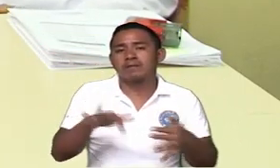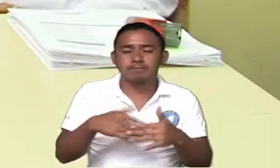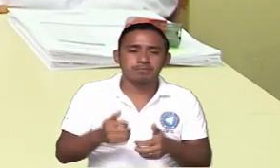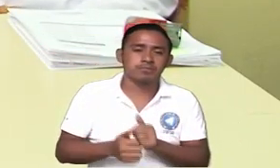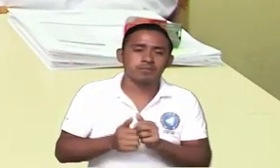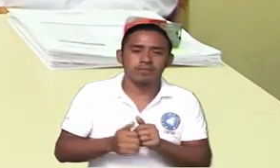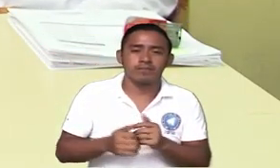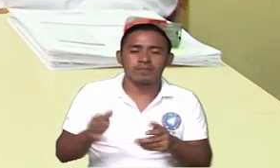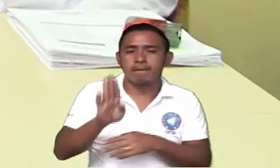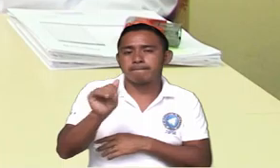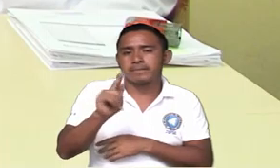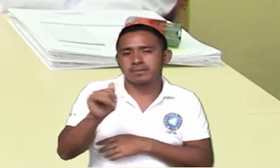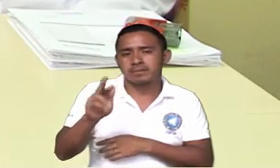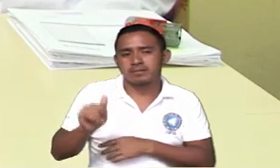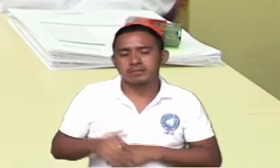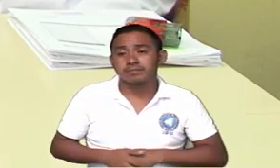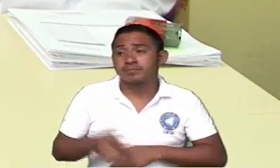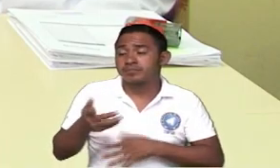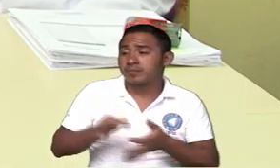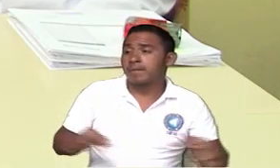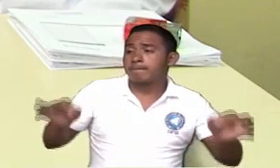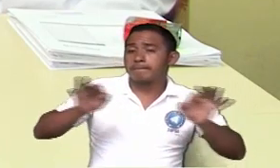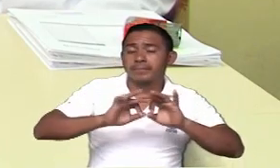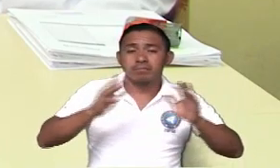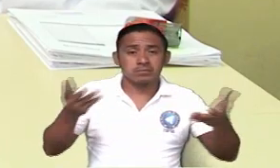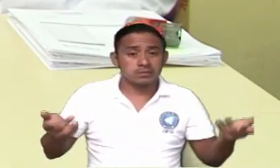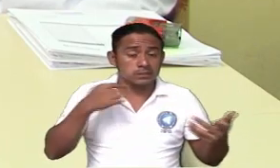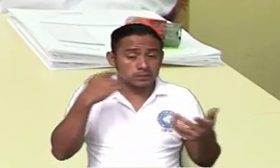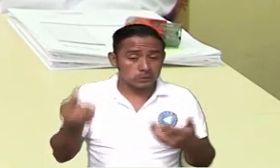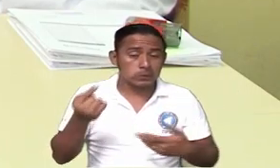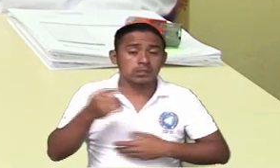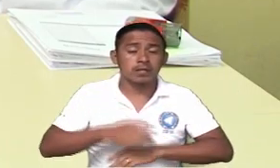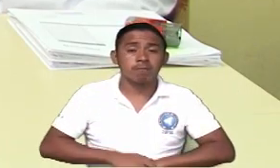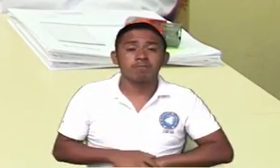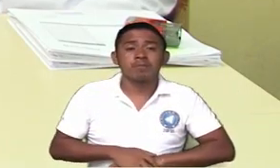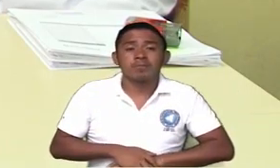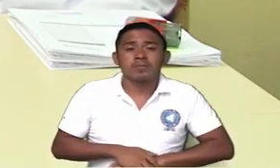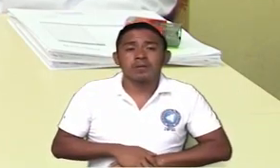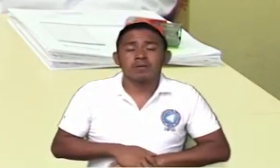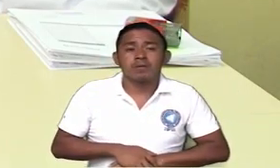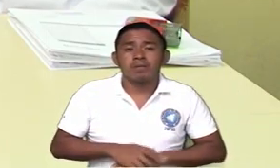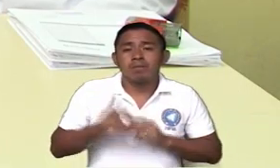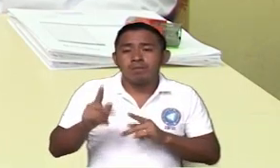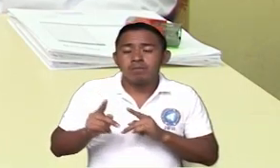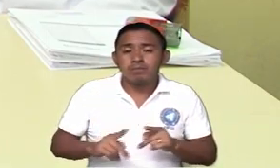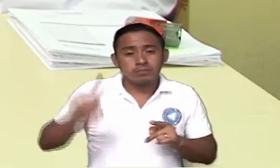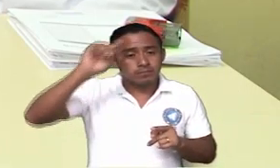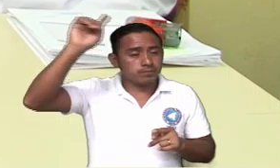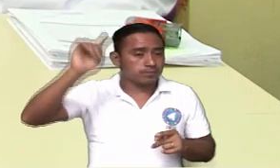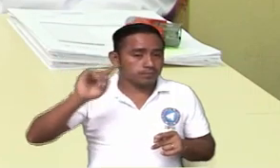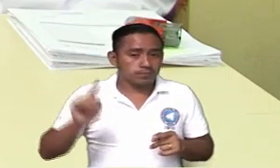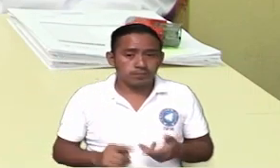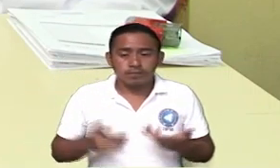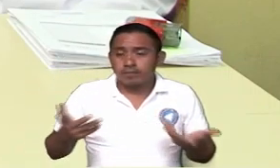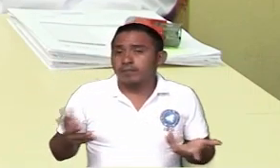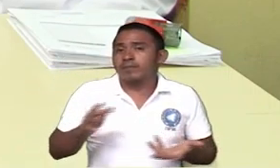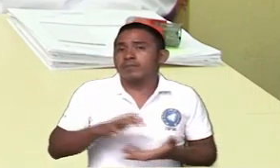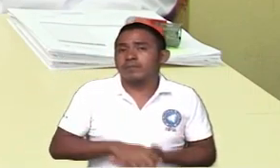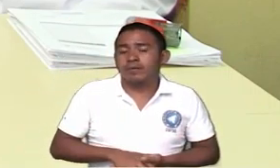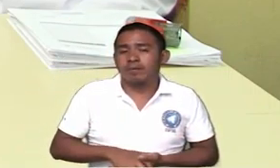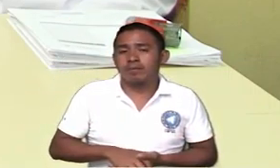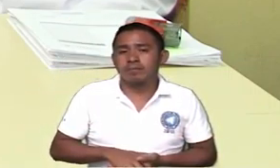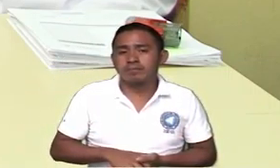es el crecimiento bacteriano. Eso es muy, muy importante lo que usted dice, doctor. La gente quizás no sabe la función de la saliva y